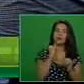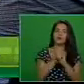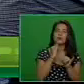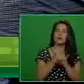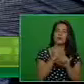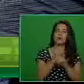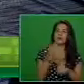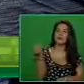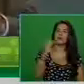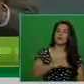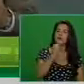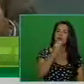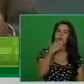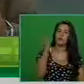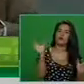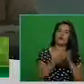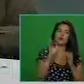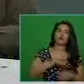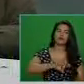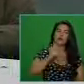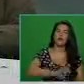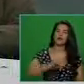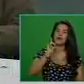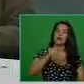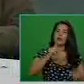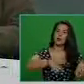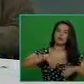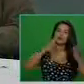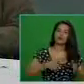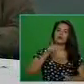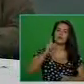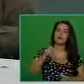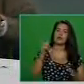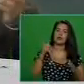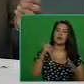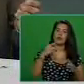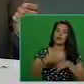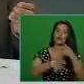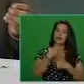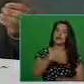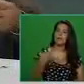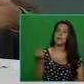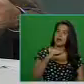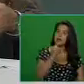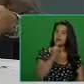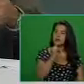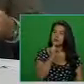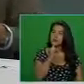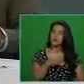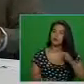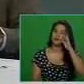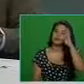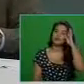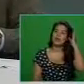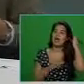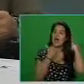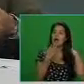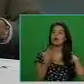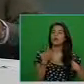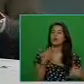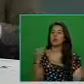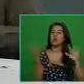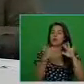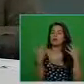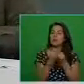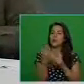información a aquellas personas, movimientos sociales, agricultores y pequeños productores que deseen mayor información, establecer un nexo, un